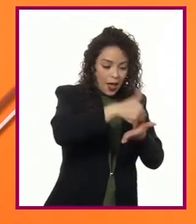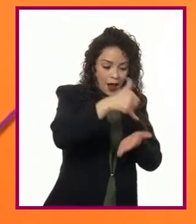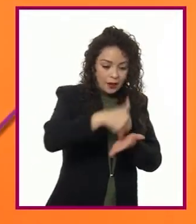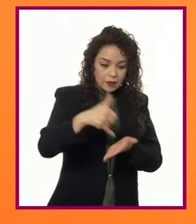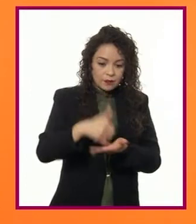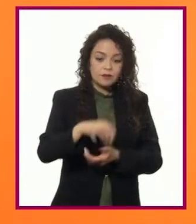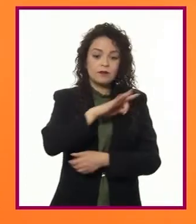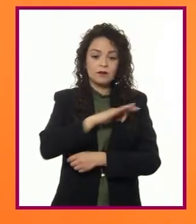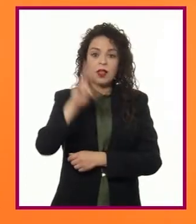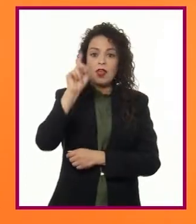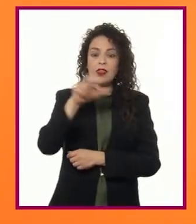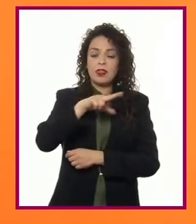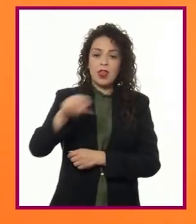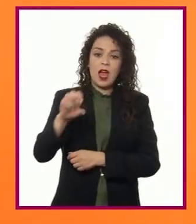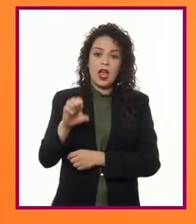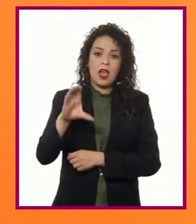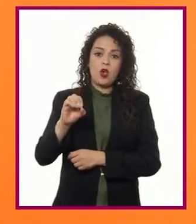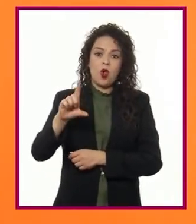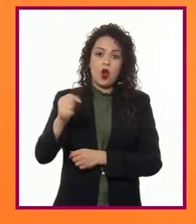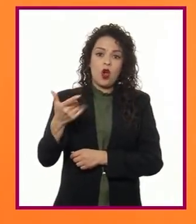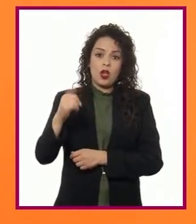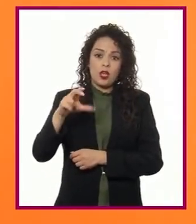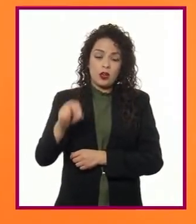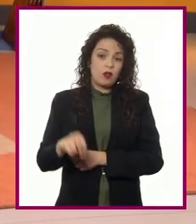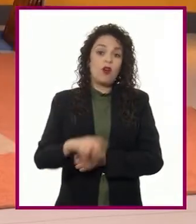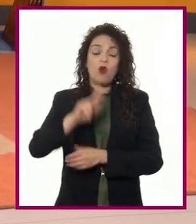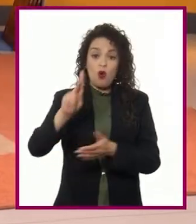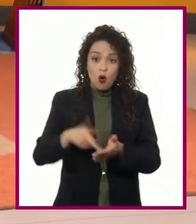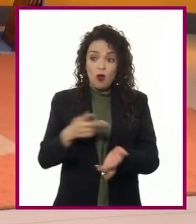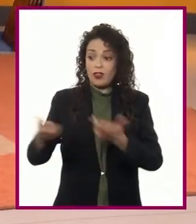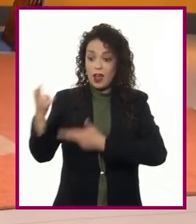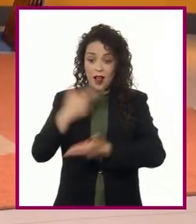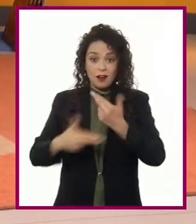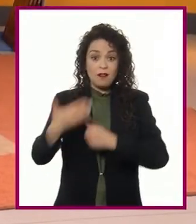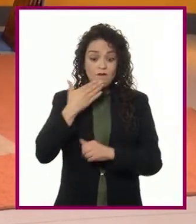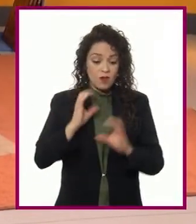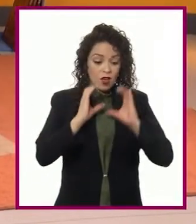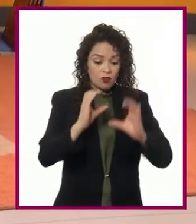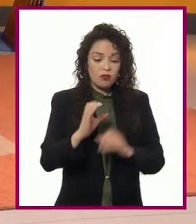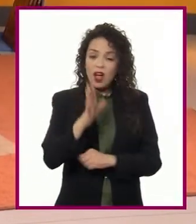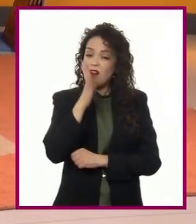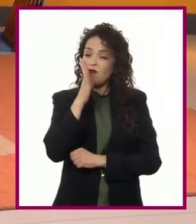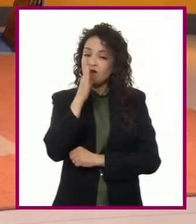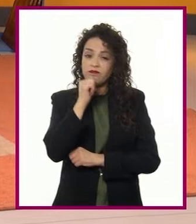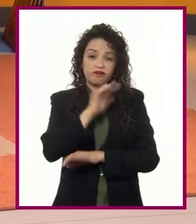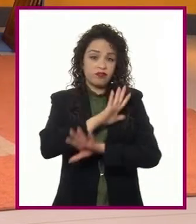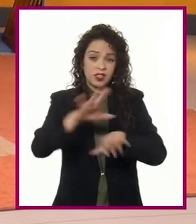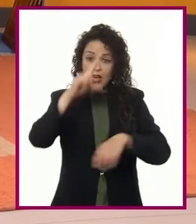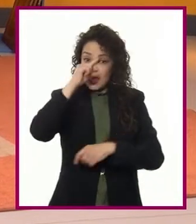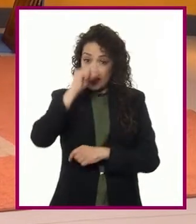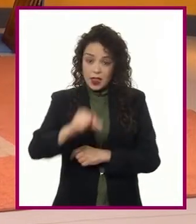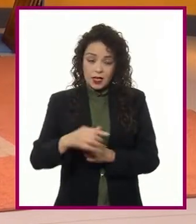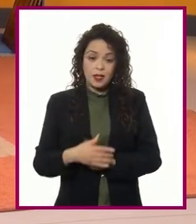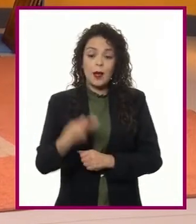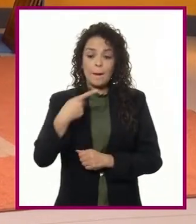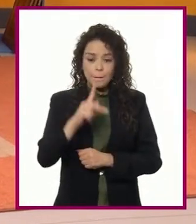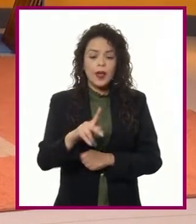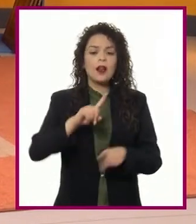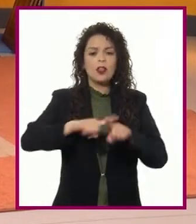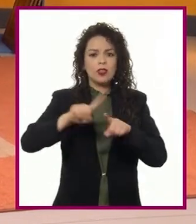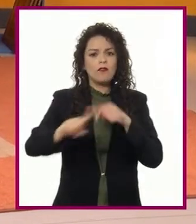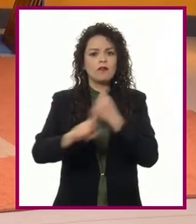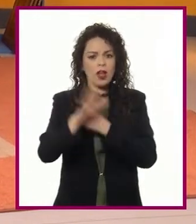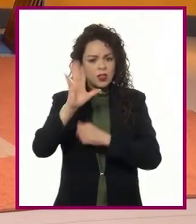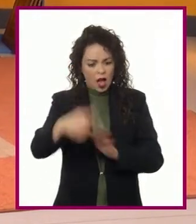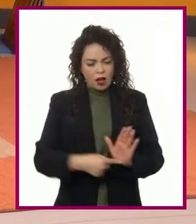daños ecológicos, que muchas veces son irreversibles. Ahora bien, hemos planteado muchos problemas, pero